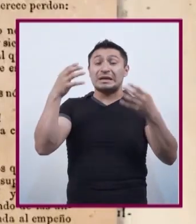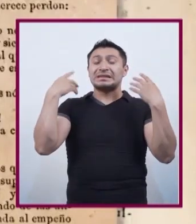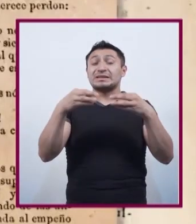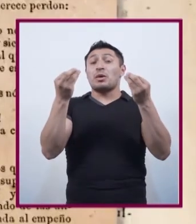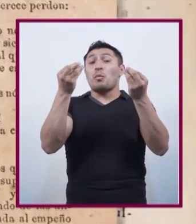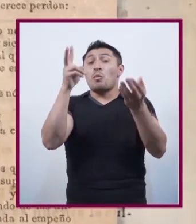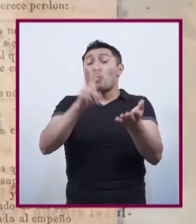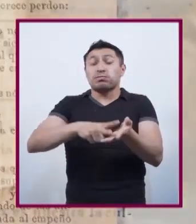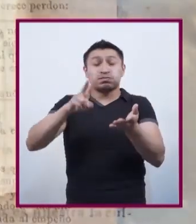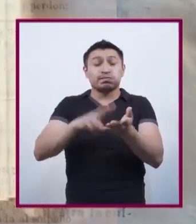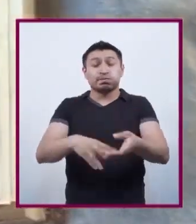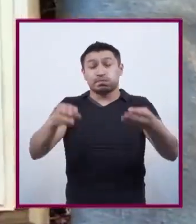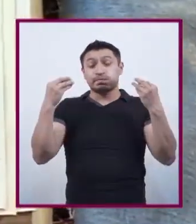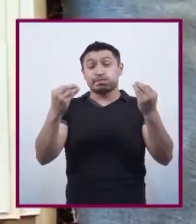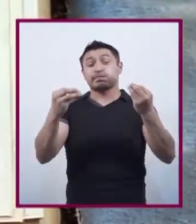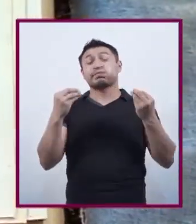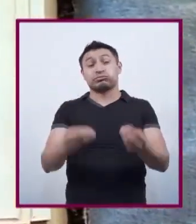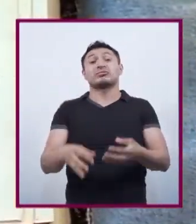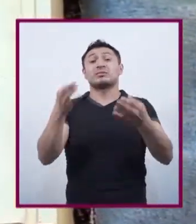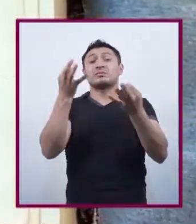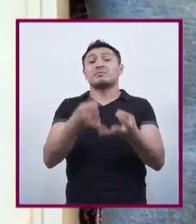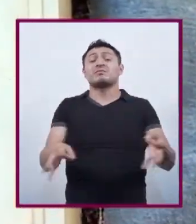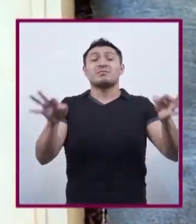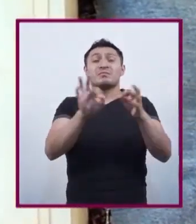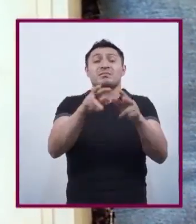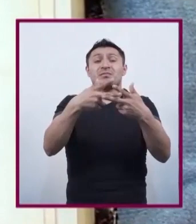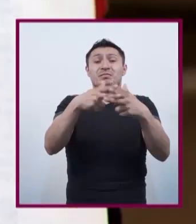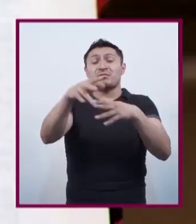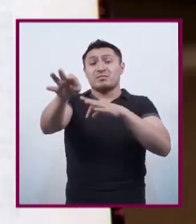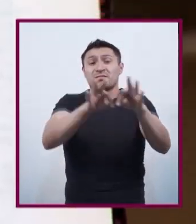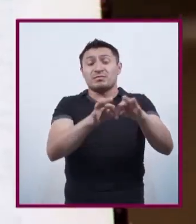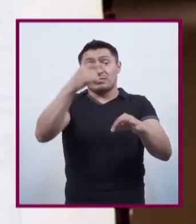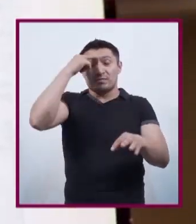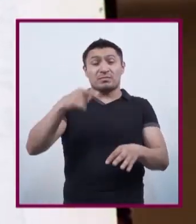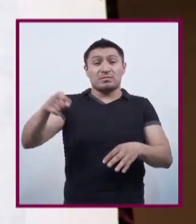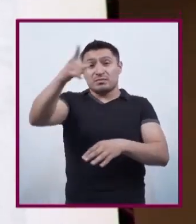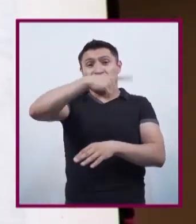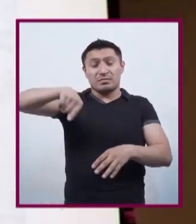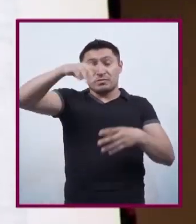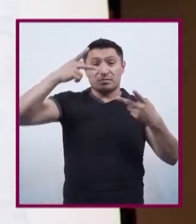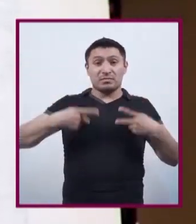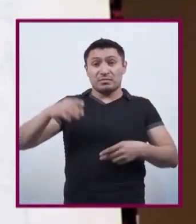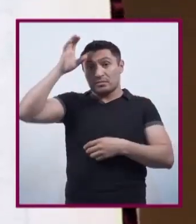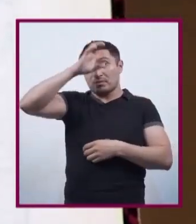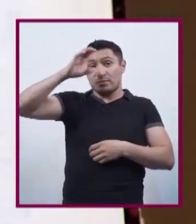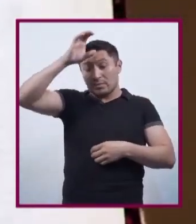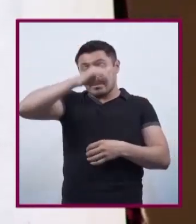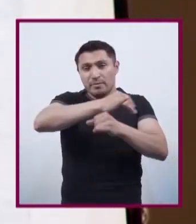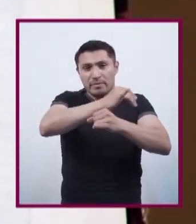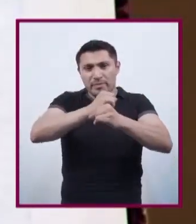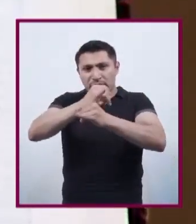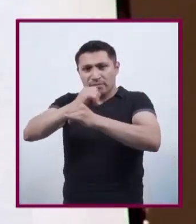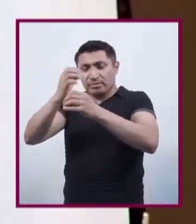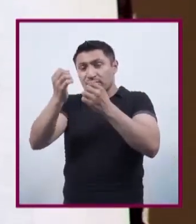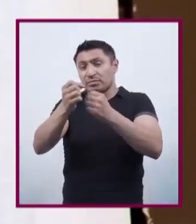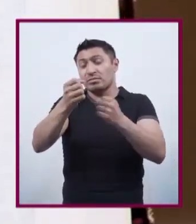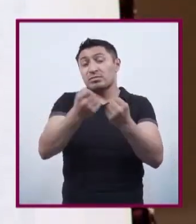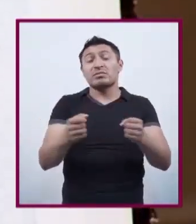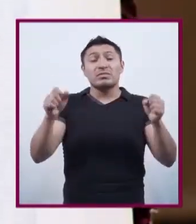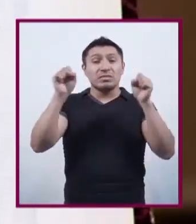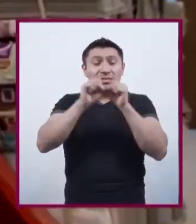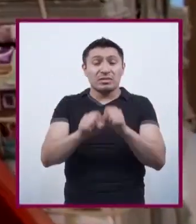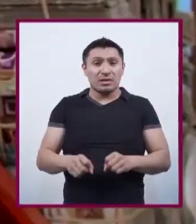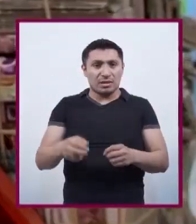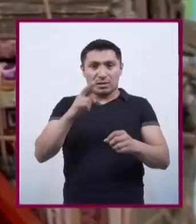invaluables. Son una de las principales herramientas de trabajo para las y los científicos sociales encargados de investigar sobre